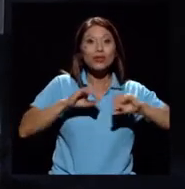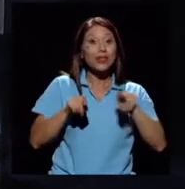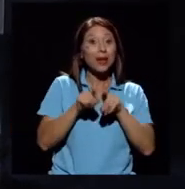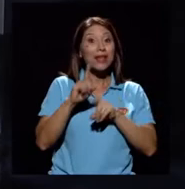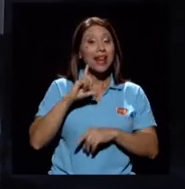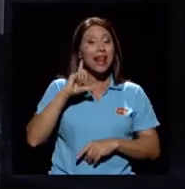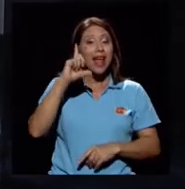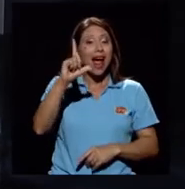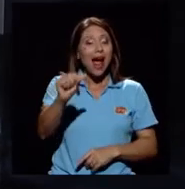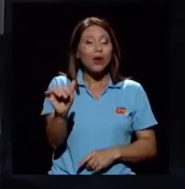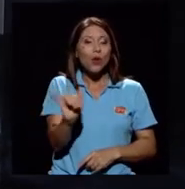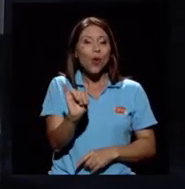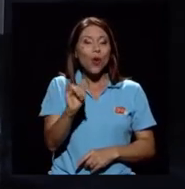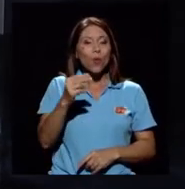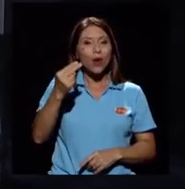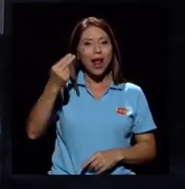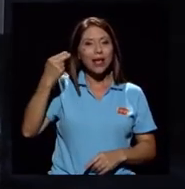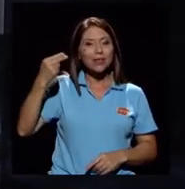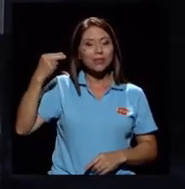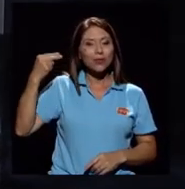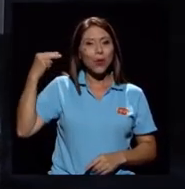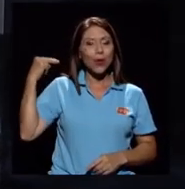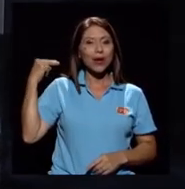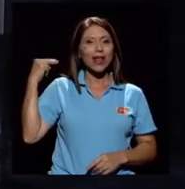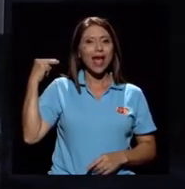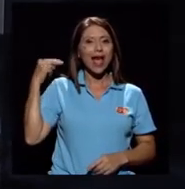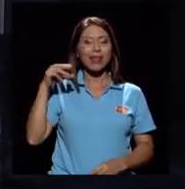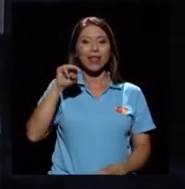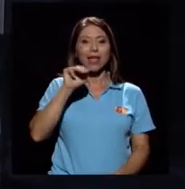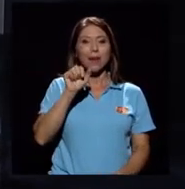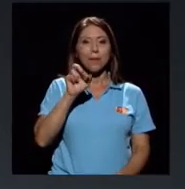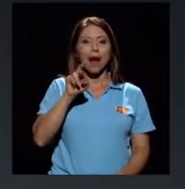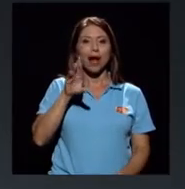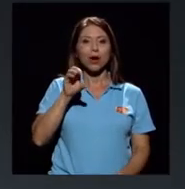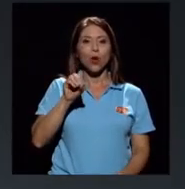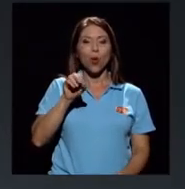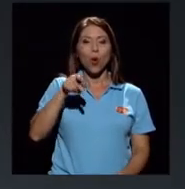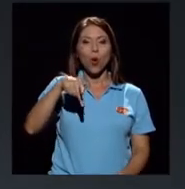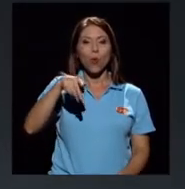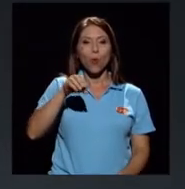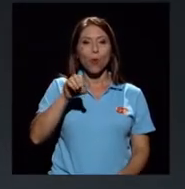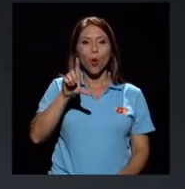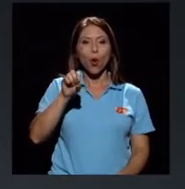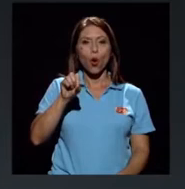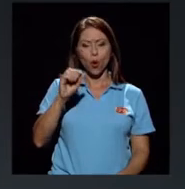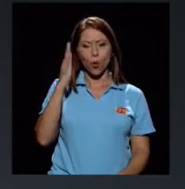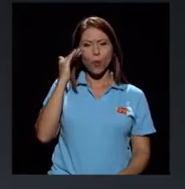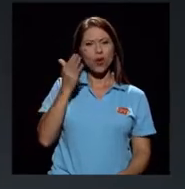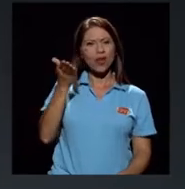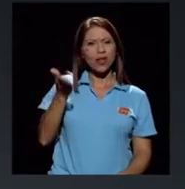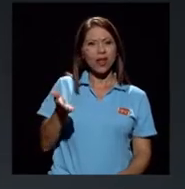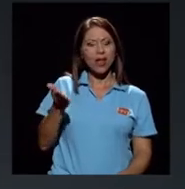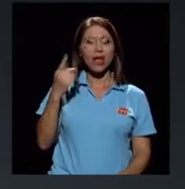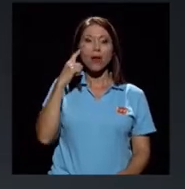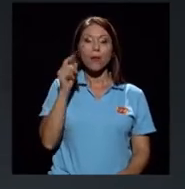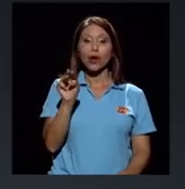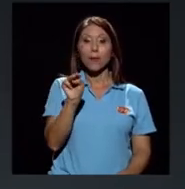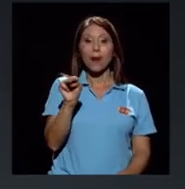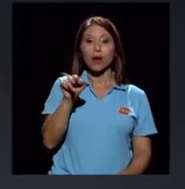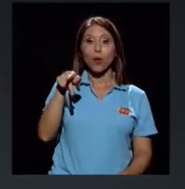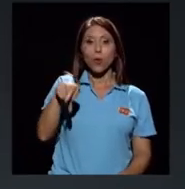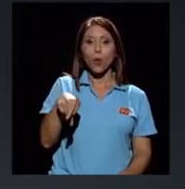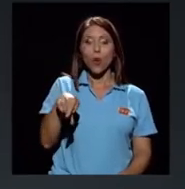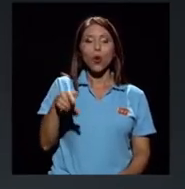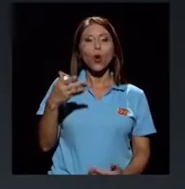la historia de marco polo y porque marco polo porque marco polo era un italiano